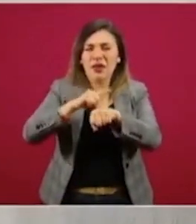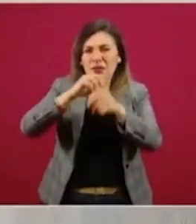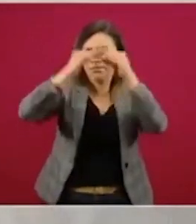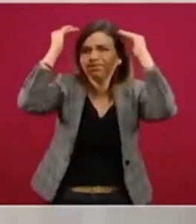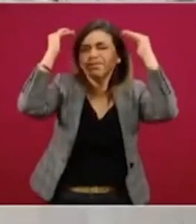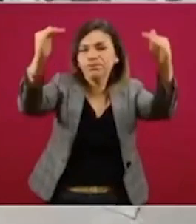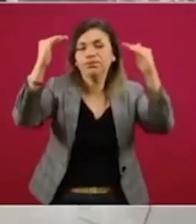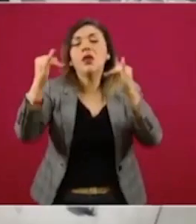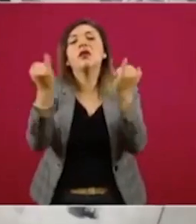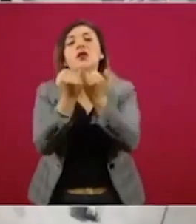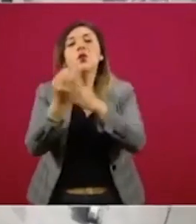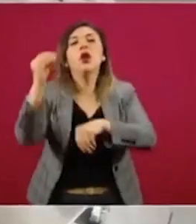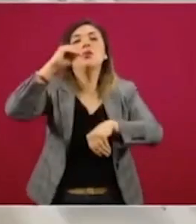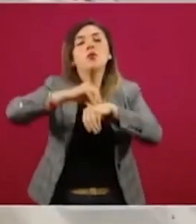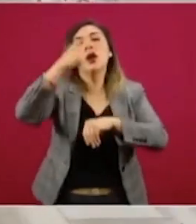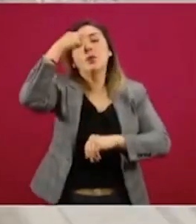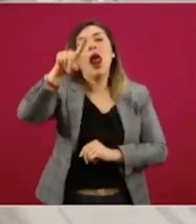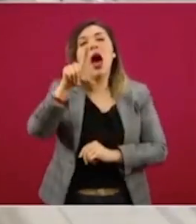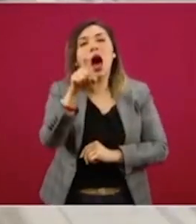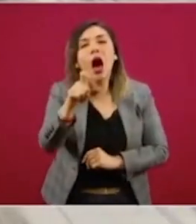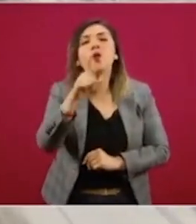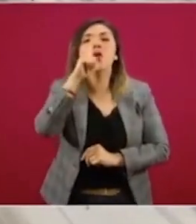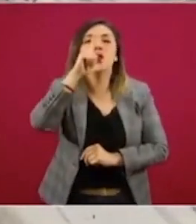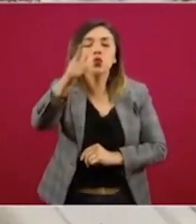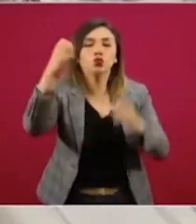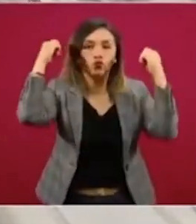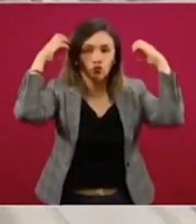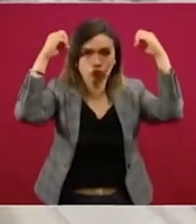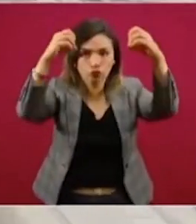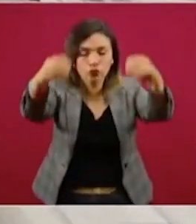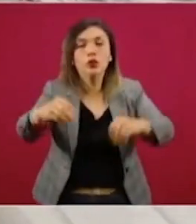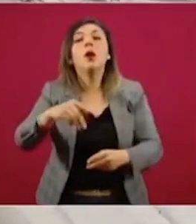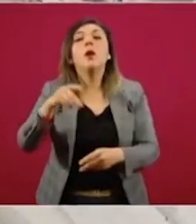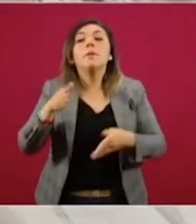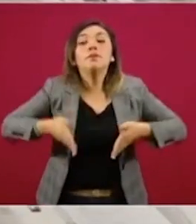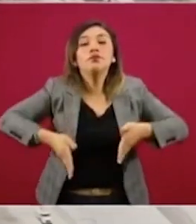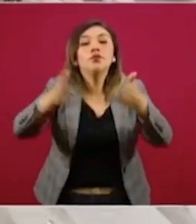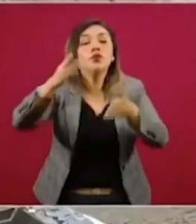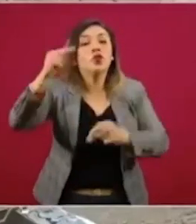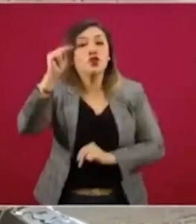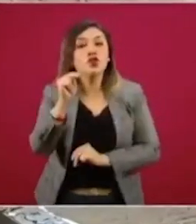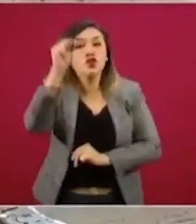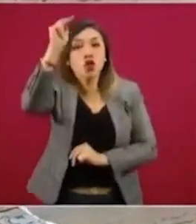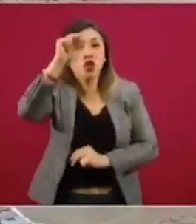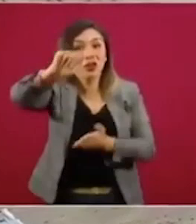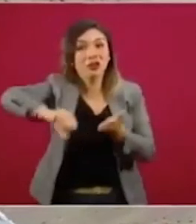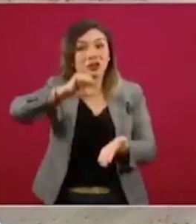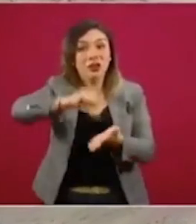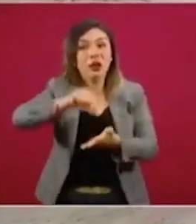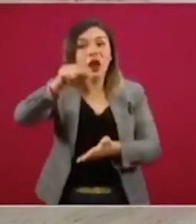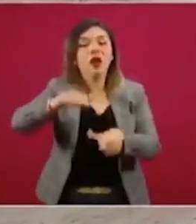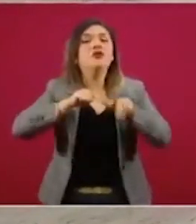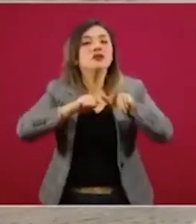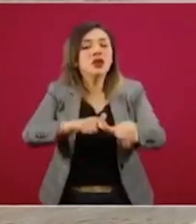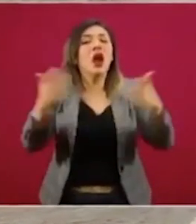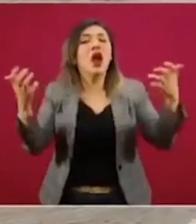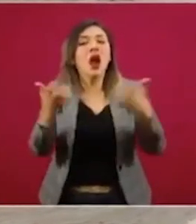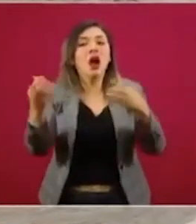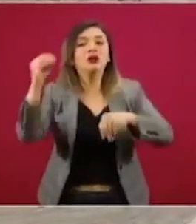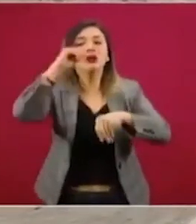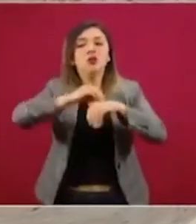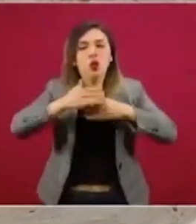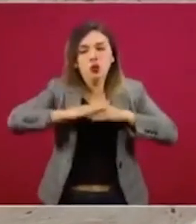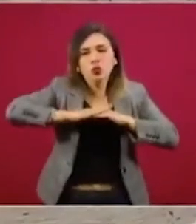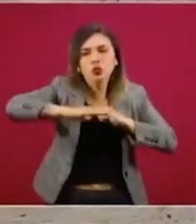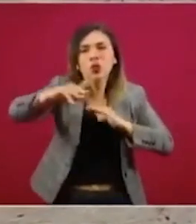eléctrica, hidráulica y sanitaria. En la pista norte y central, plataforma y rodajes. Se continúa con la conformación de